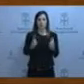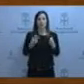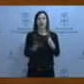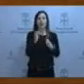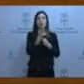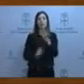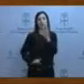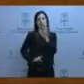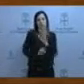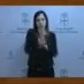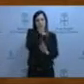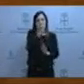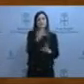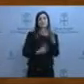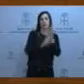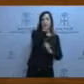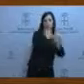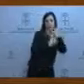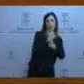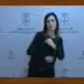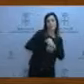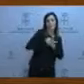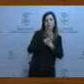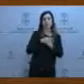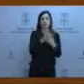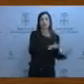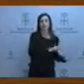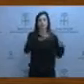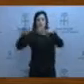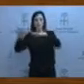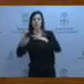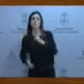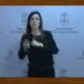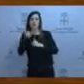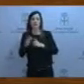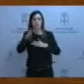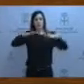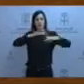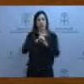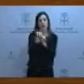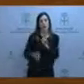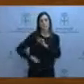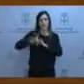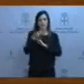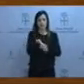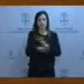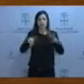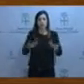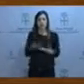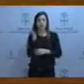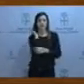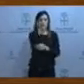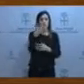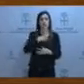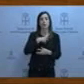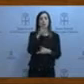avanza el desarrollo económico. A mayor desarrollo económico, mayor éxodo juvenil y mayor movilidad laboral. Insisto, no lo podemos demonizar porque yo creo que incluso es algo positivo.